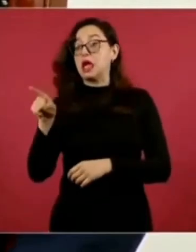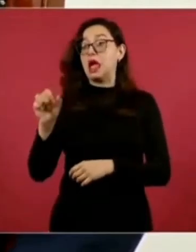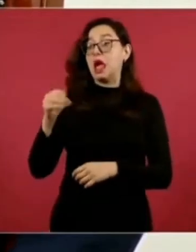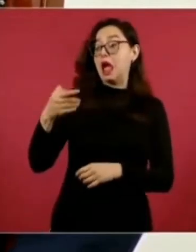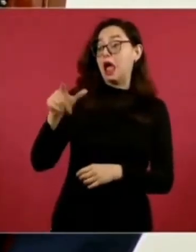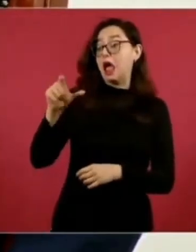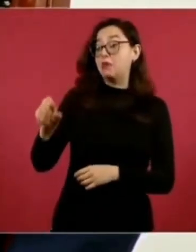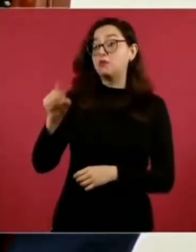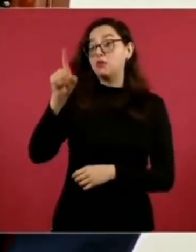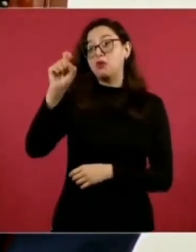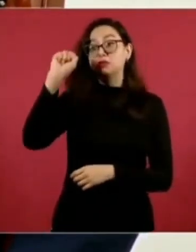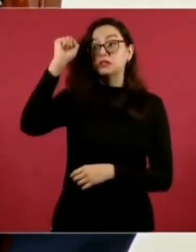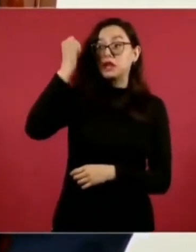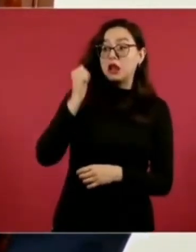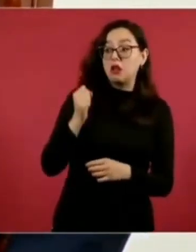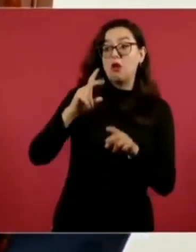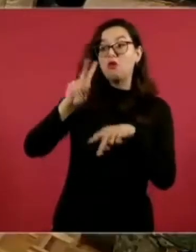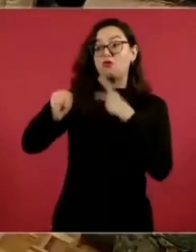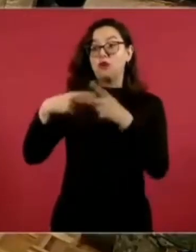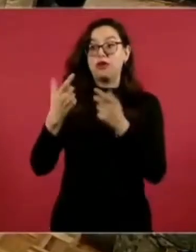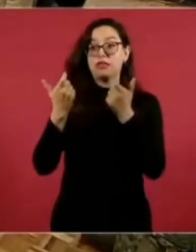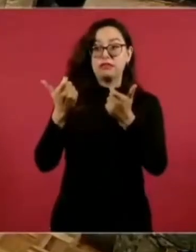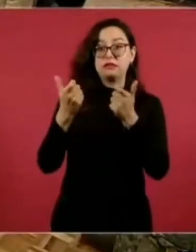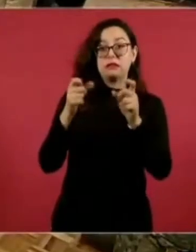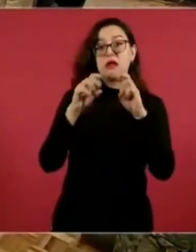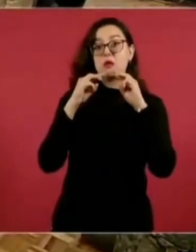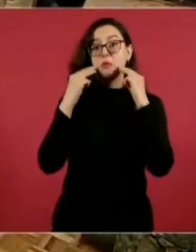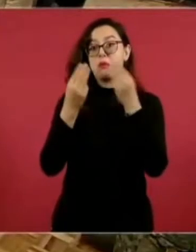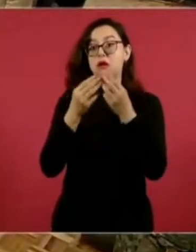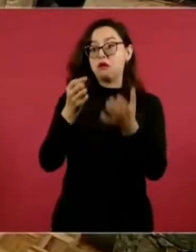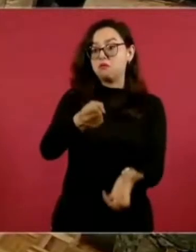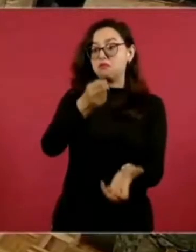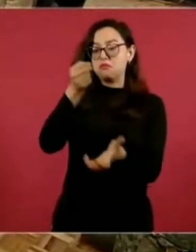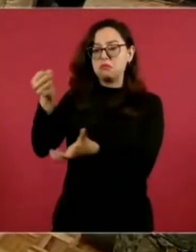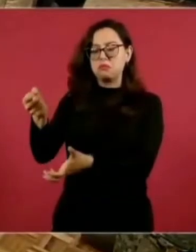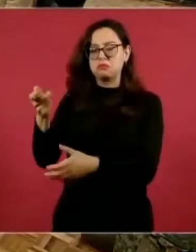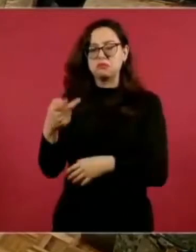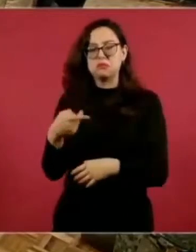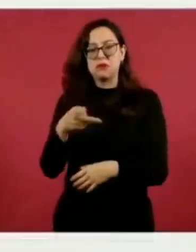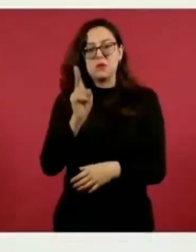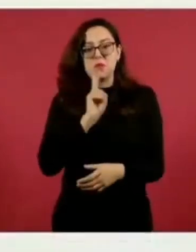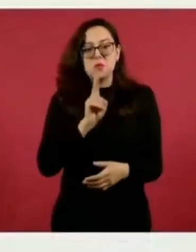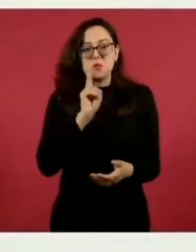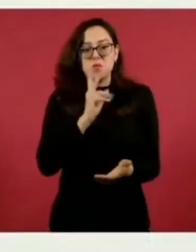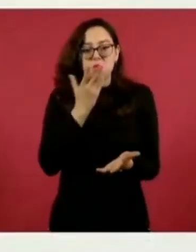de Sinaloa, sin una sola prueba.